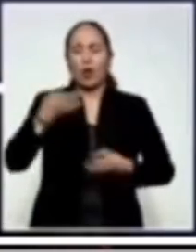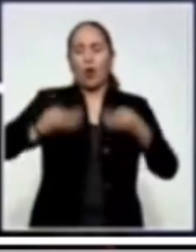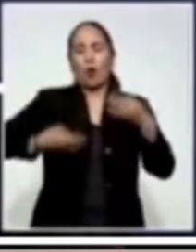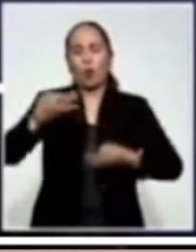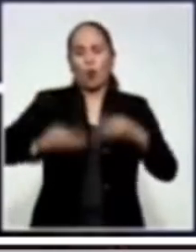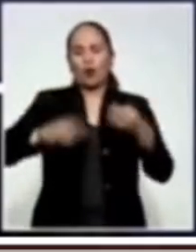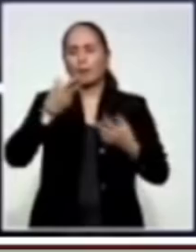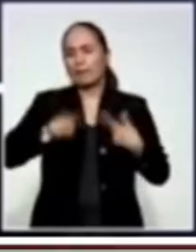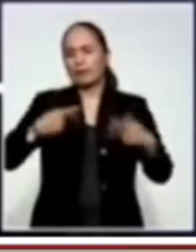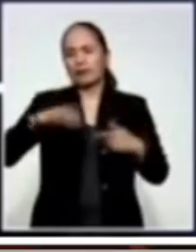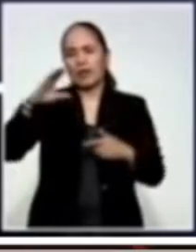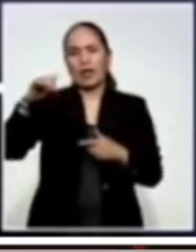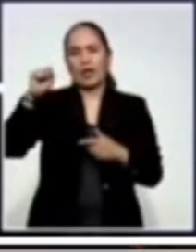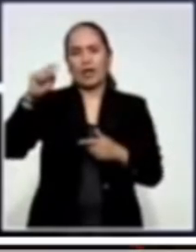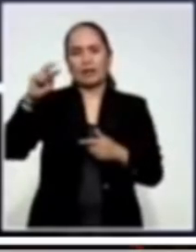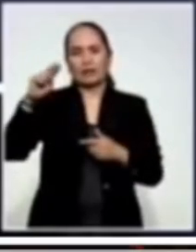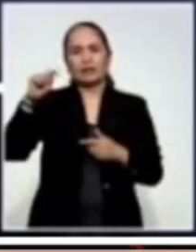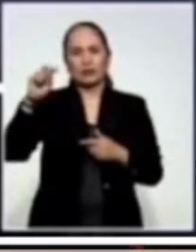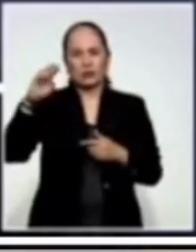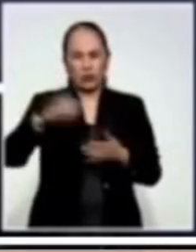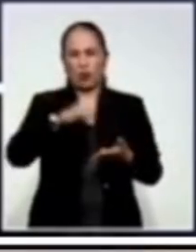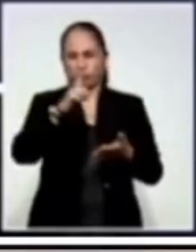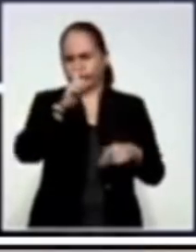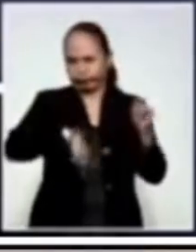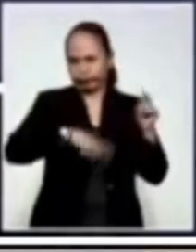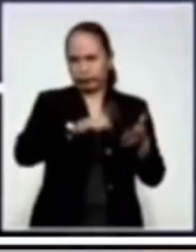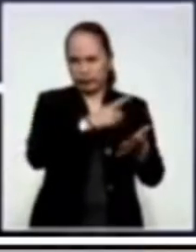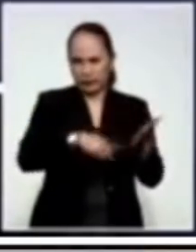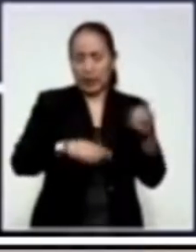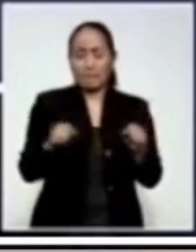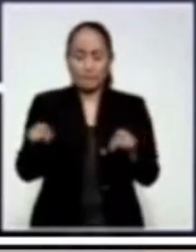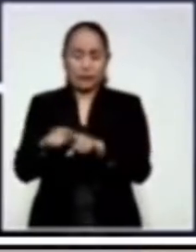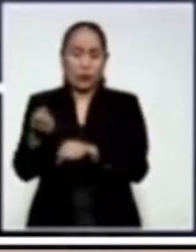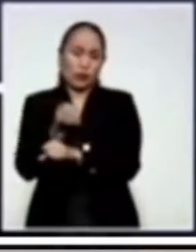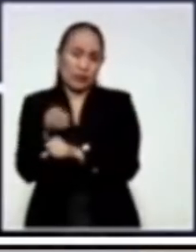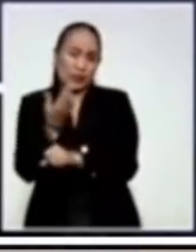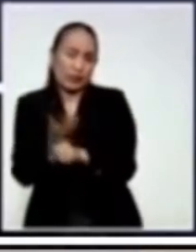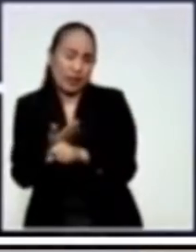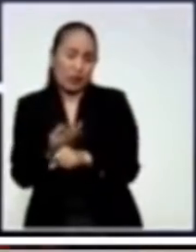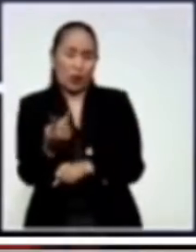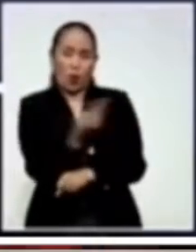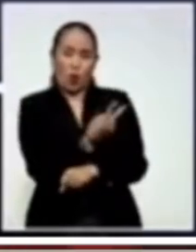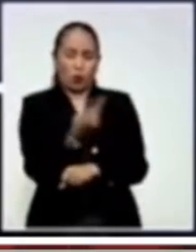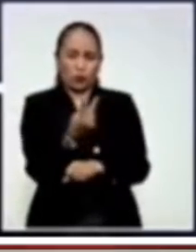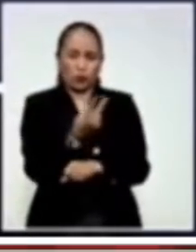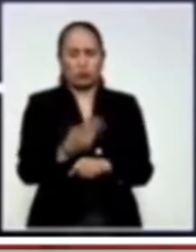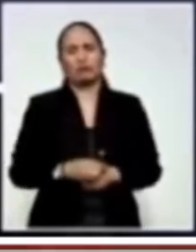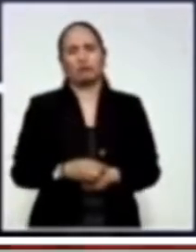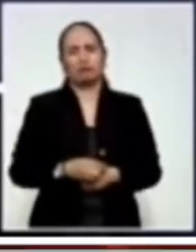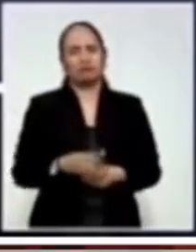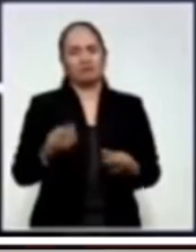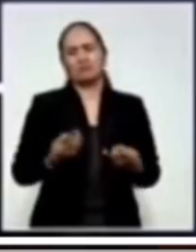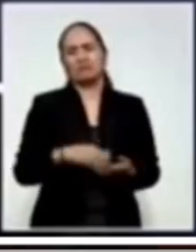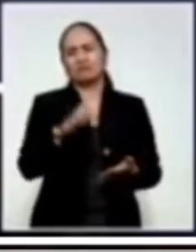Peña, pero tengo entendido que también está suspendido el secretario. ¿Por qué se tomó esta decisión de suspender también al